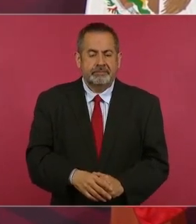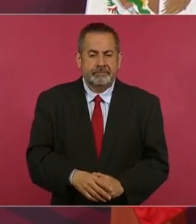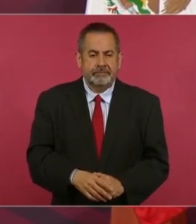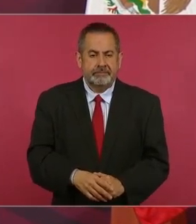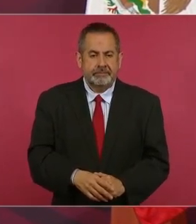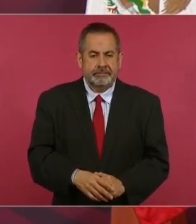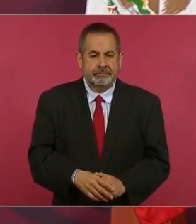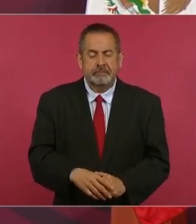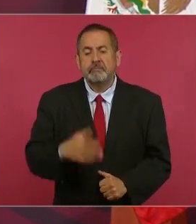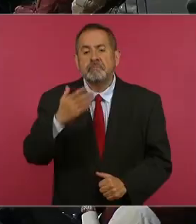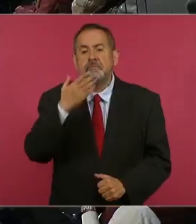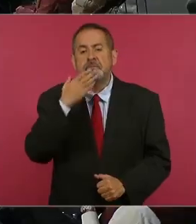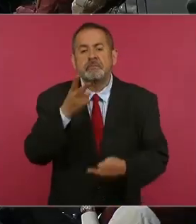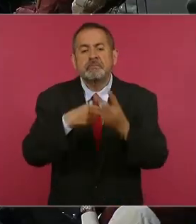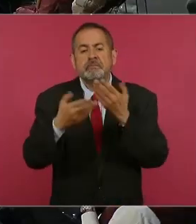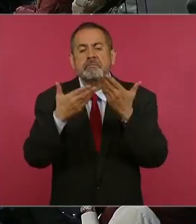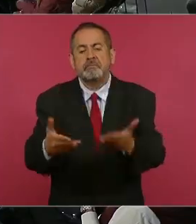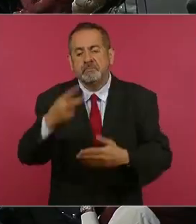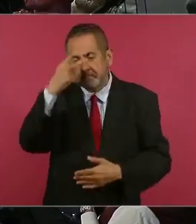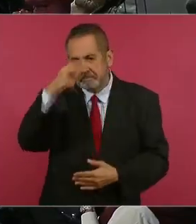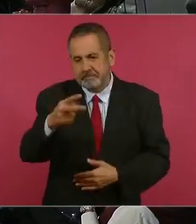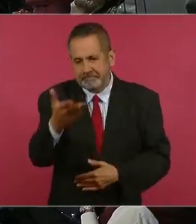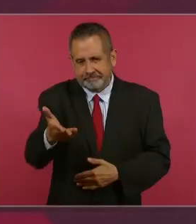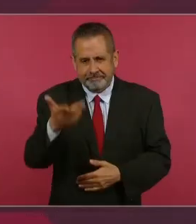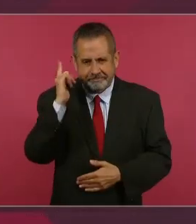Y que la pases muy bien en México.